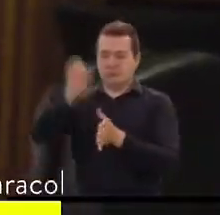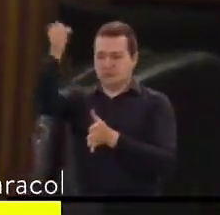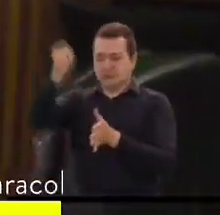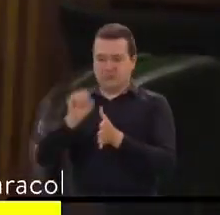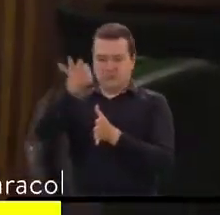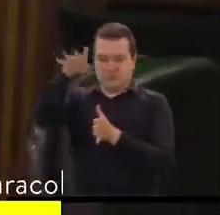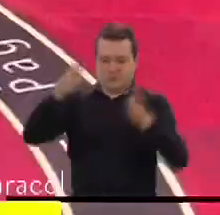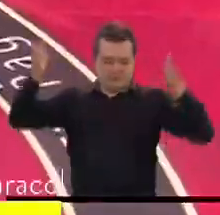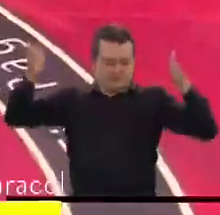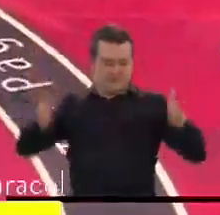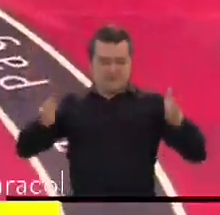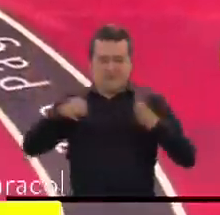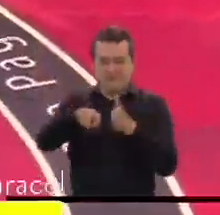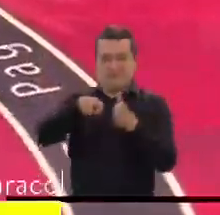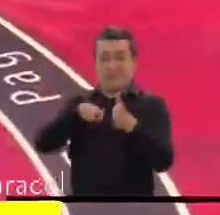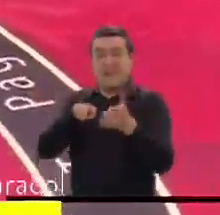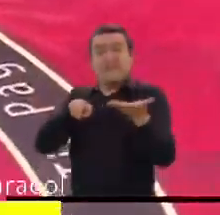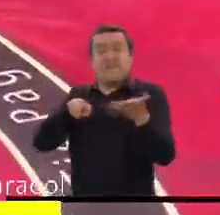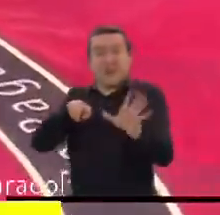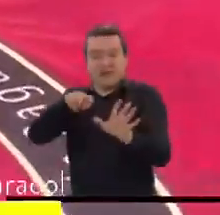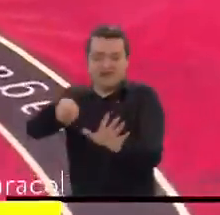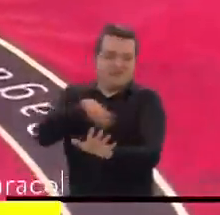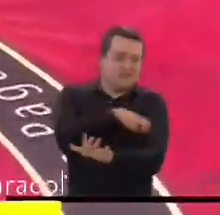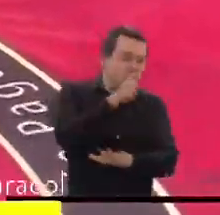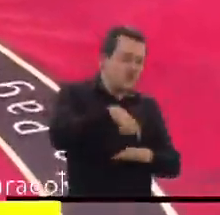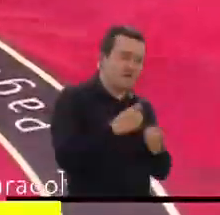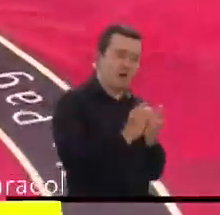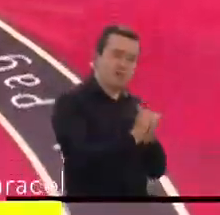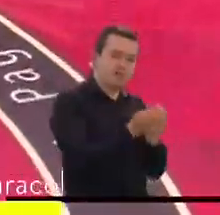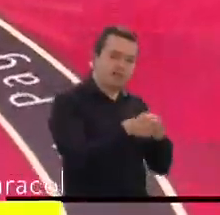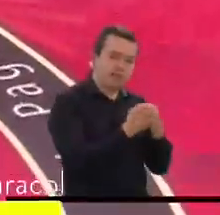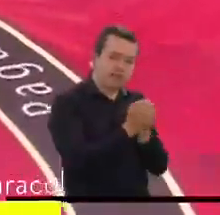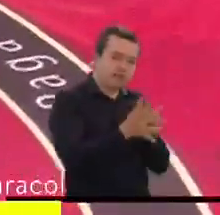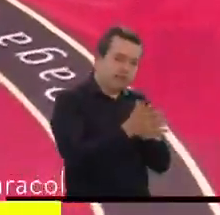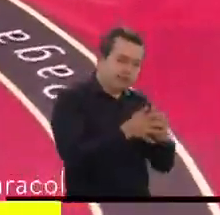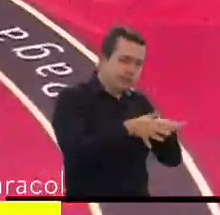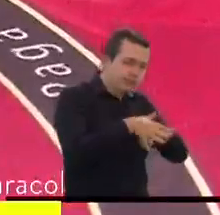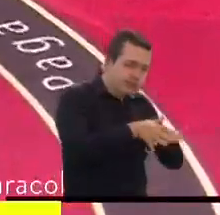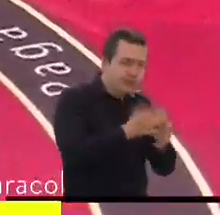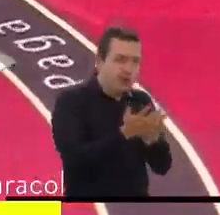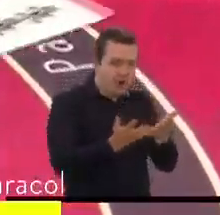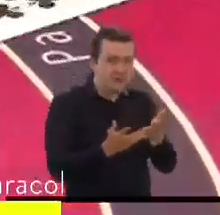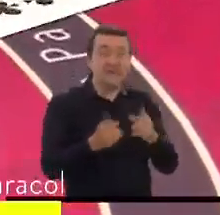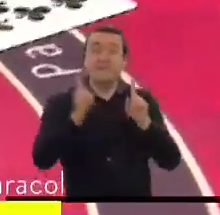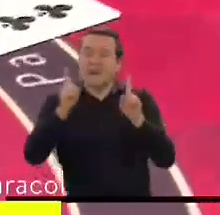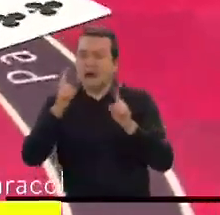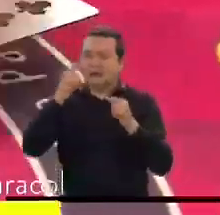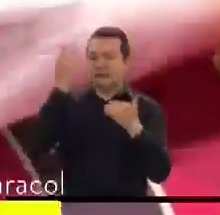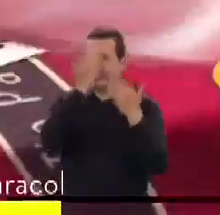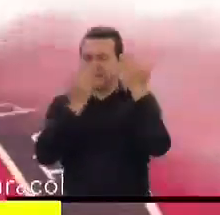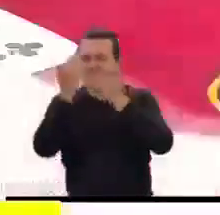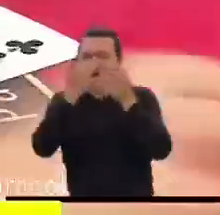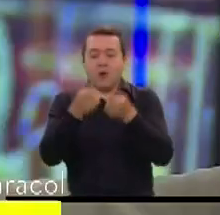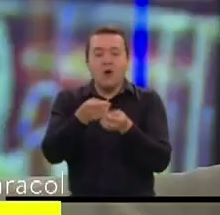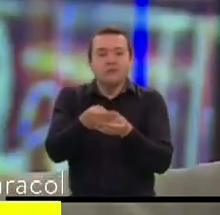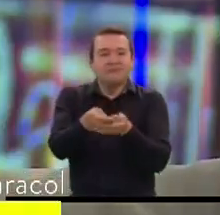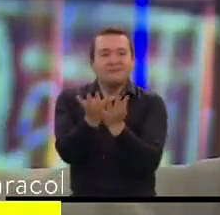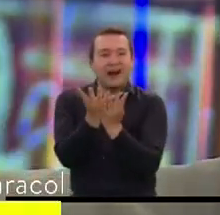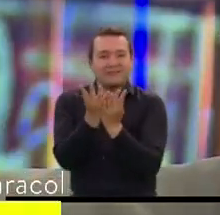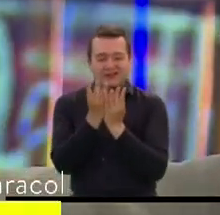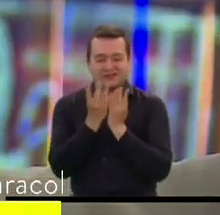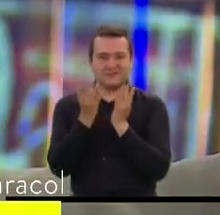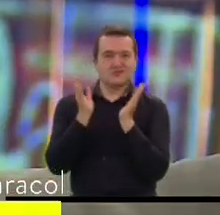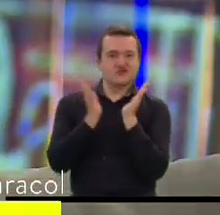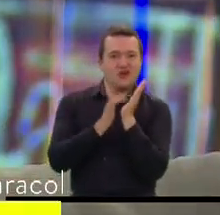inmediatamente inicia un proceso de desinfección. Sin embargo, la duda para muchos pasa por la manipulación de las fichas y las cartas. Cada partida